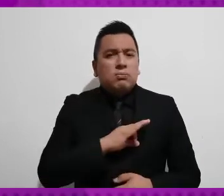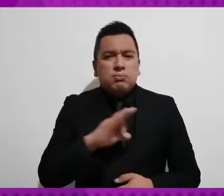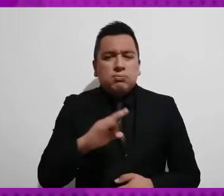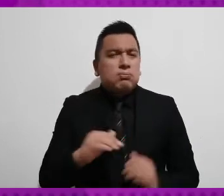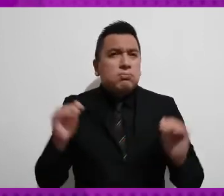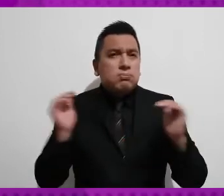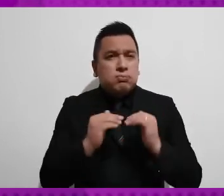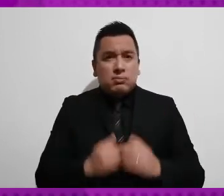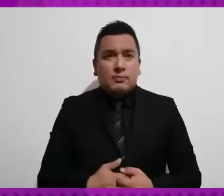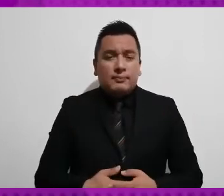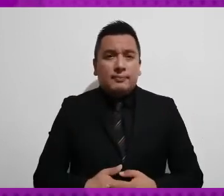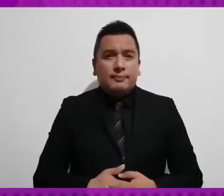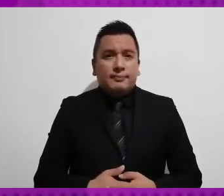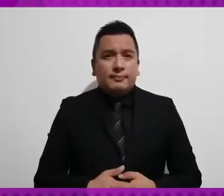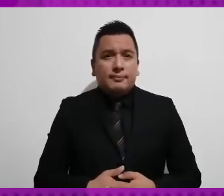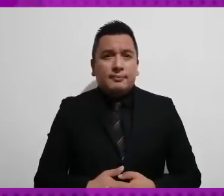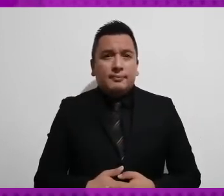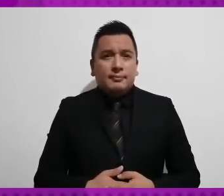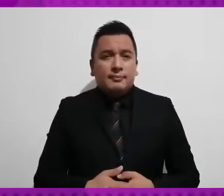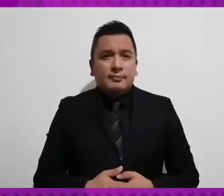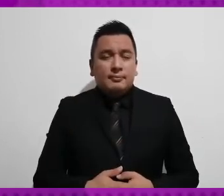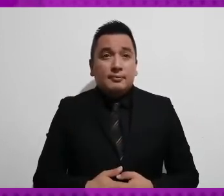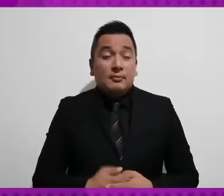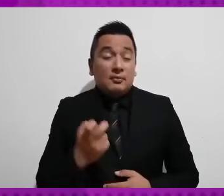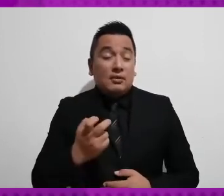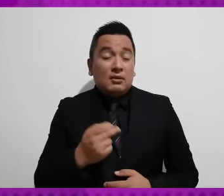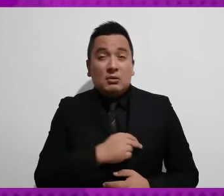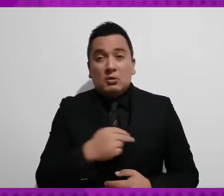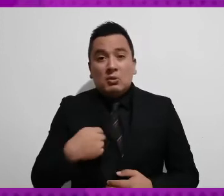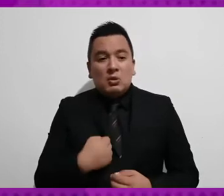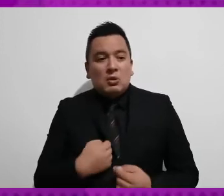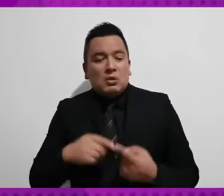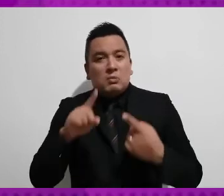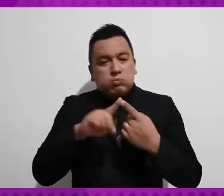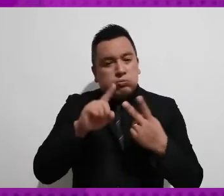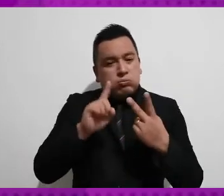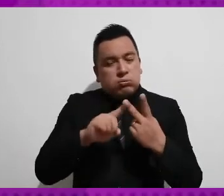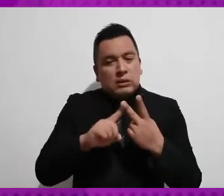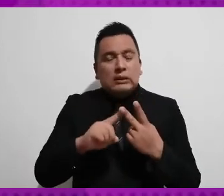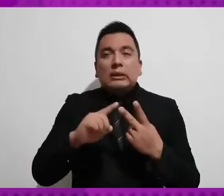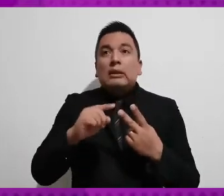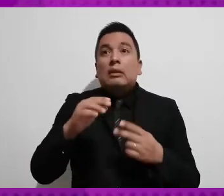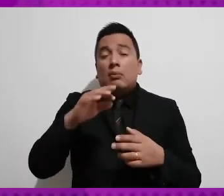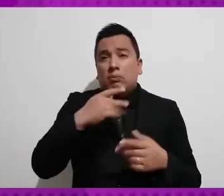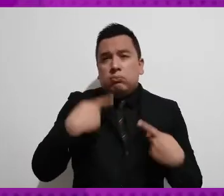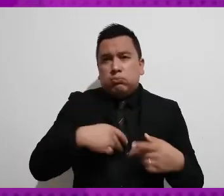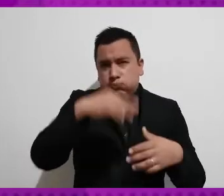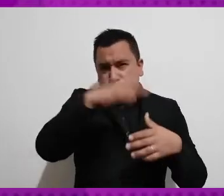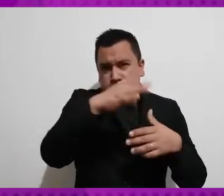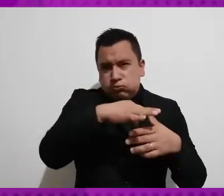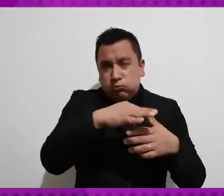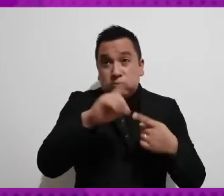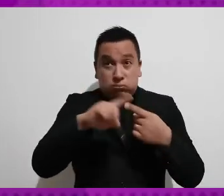condiciones de igualdad a ellos. Y estamos hablando, y tiene dos vertientes: el voto pasivo y el voto activo. En cuanto al voto